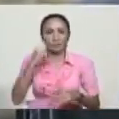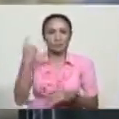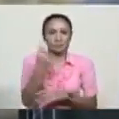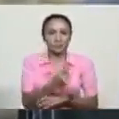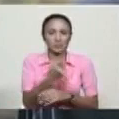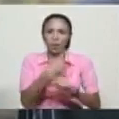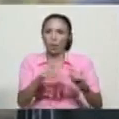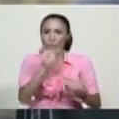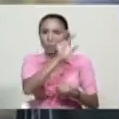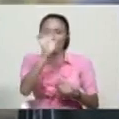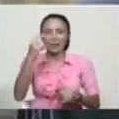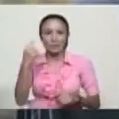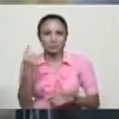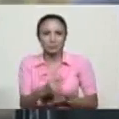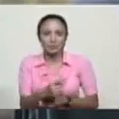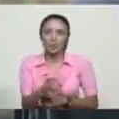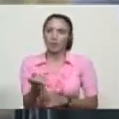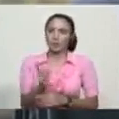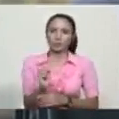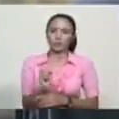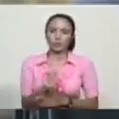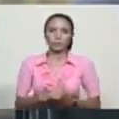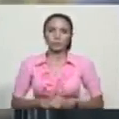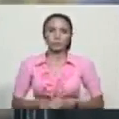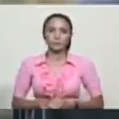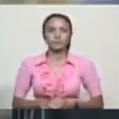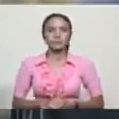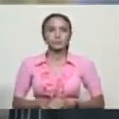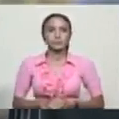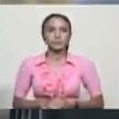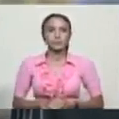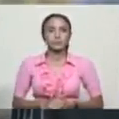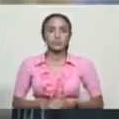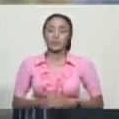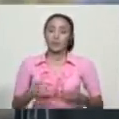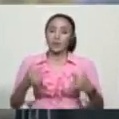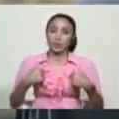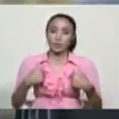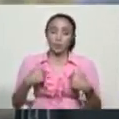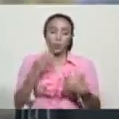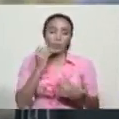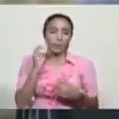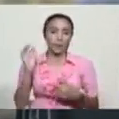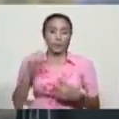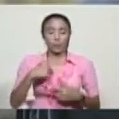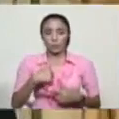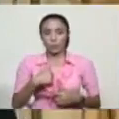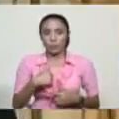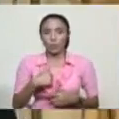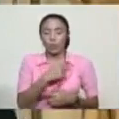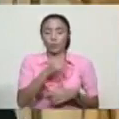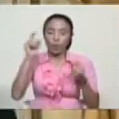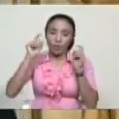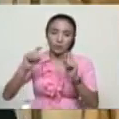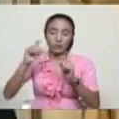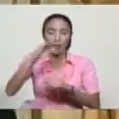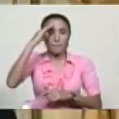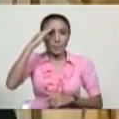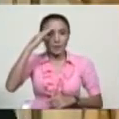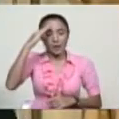afuera. Yo me acuerdo haber dado algunas clases hasta en las escuelas militares en Bolivia o en Venezuela